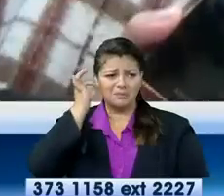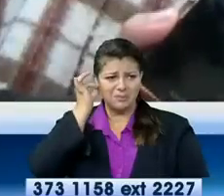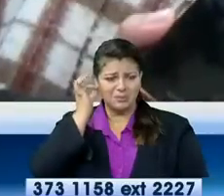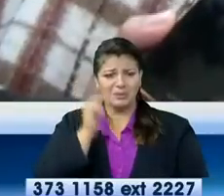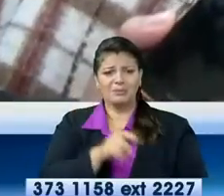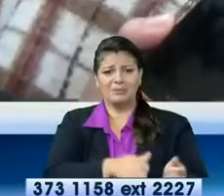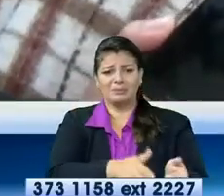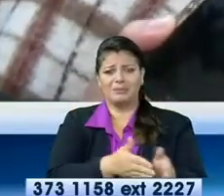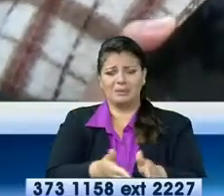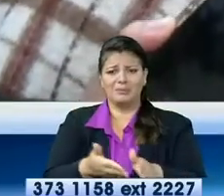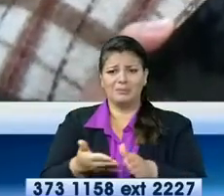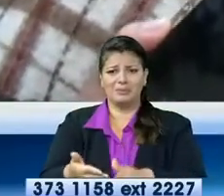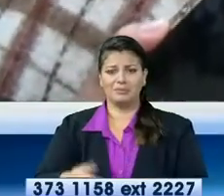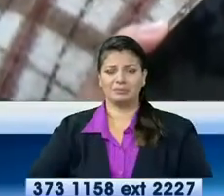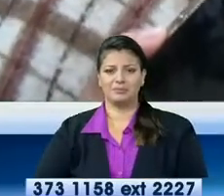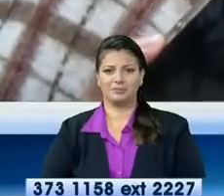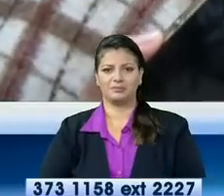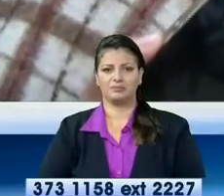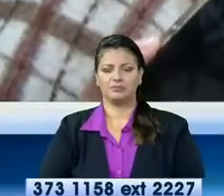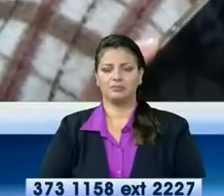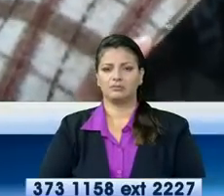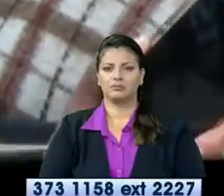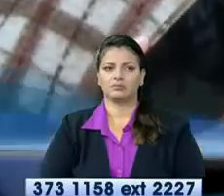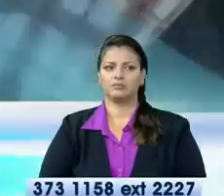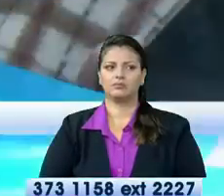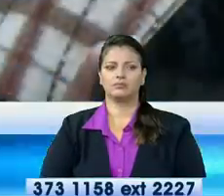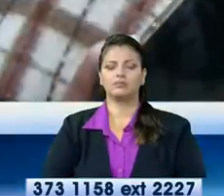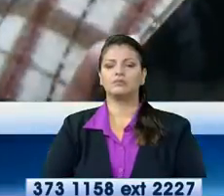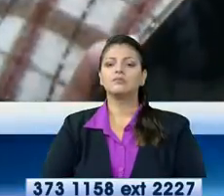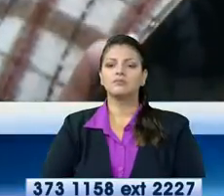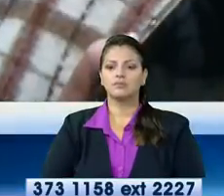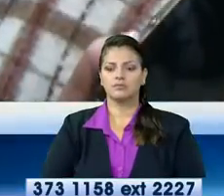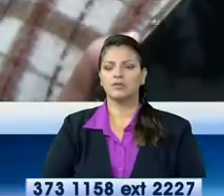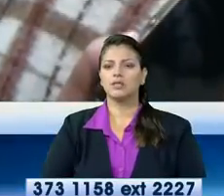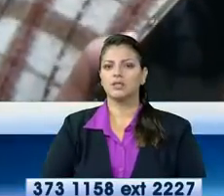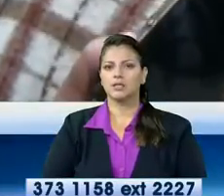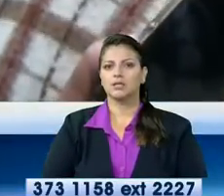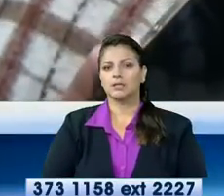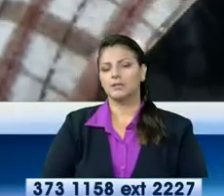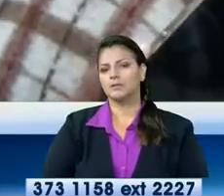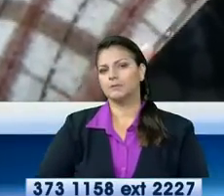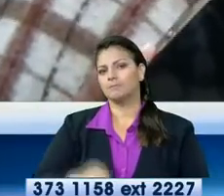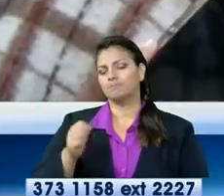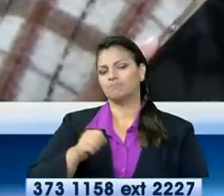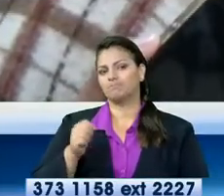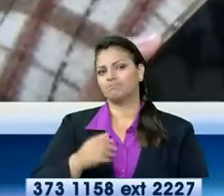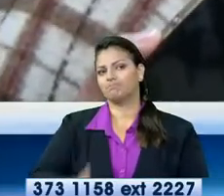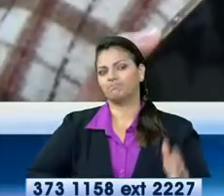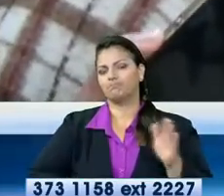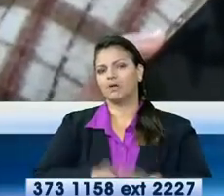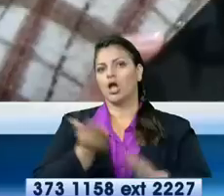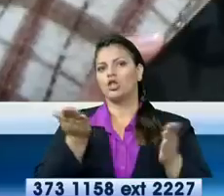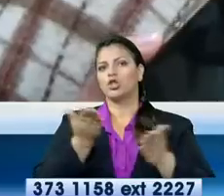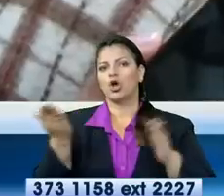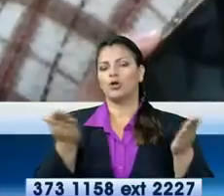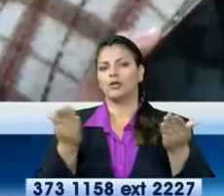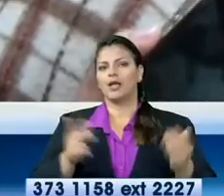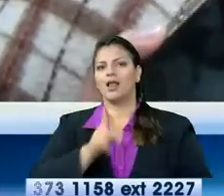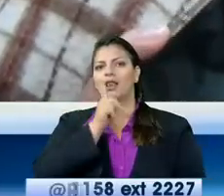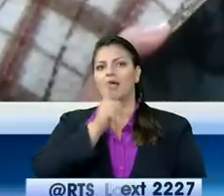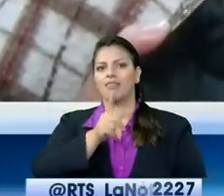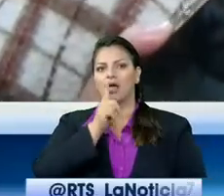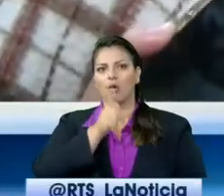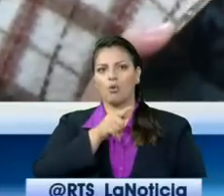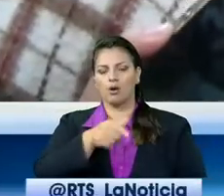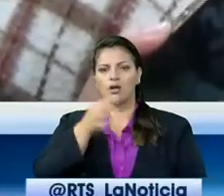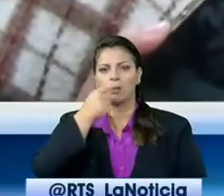Tuvieron un matrimonio a la hija, entonces se fueron a la Tacunga para hacerle casar a la hija. Entonces